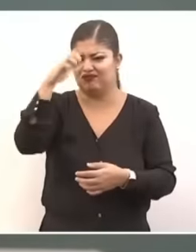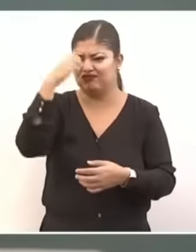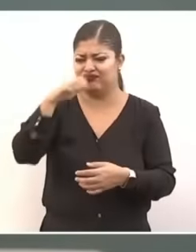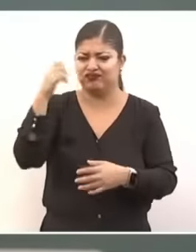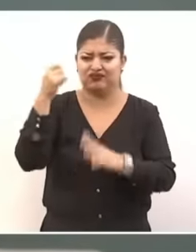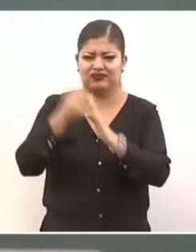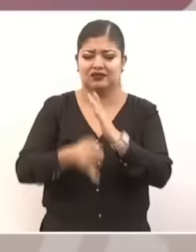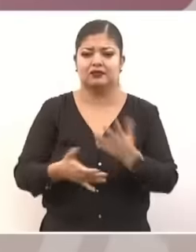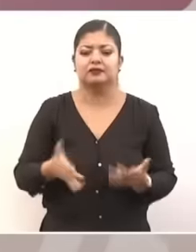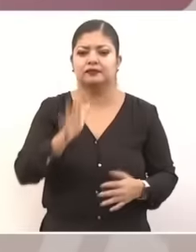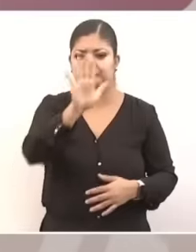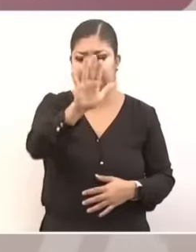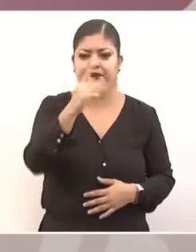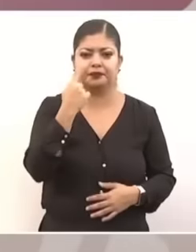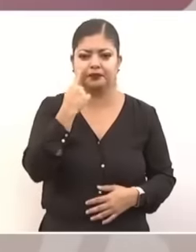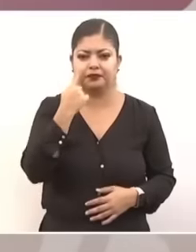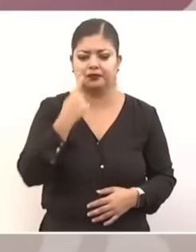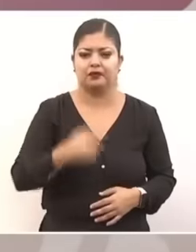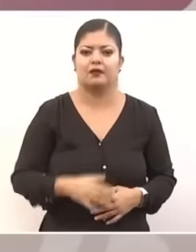Miren,